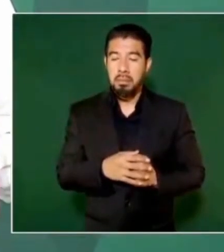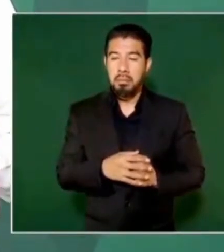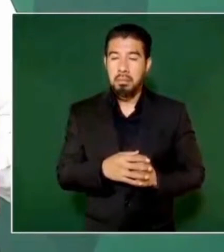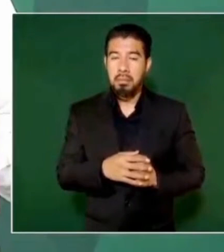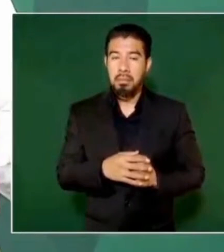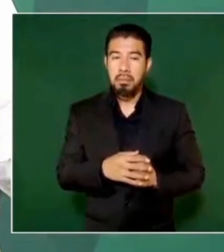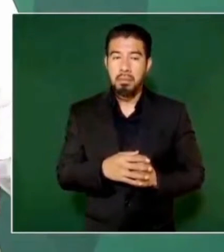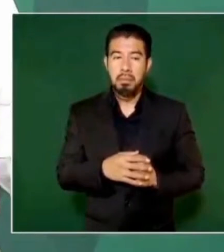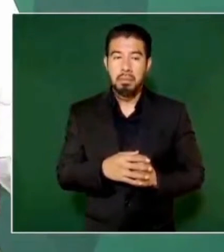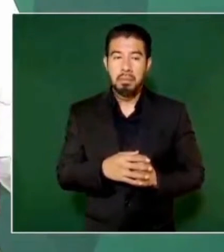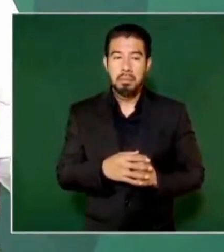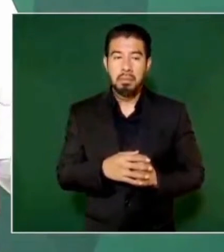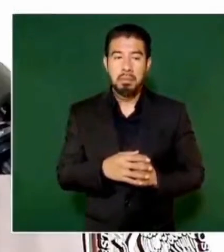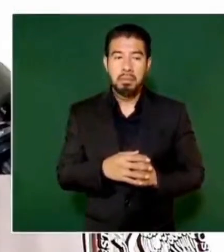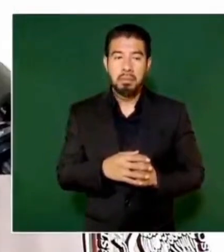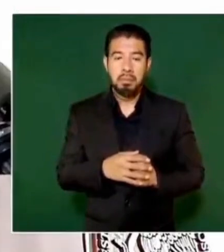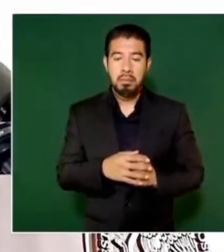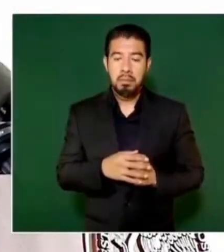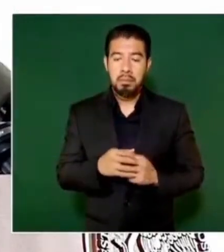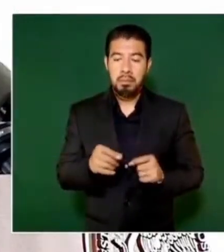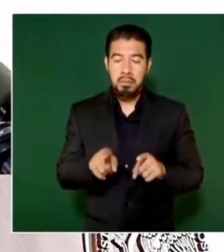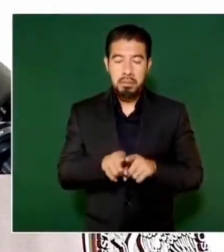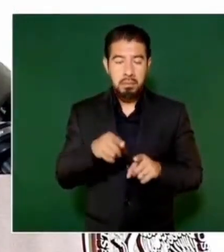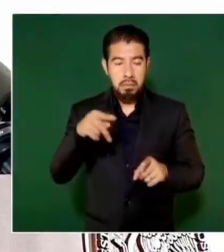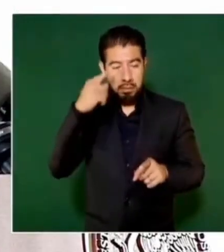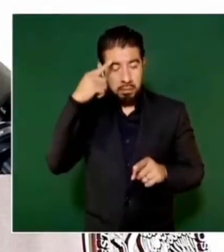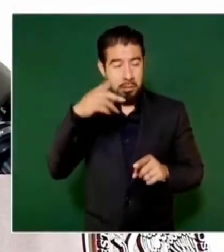de repetir mentiras,